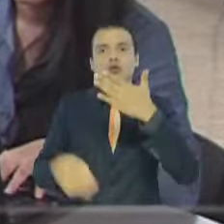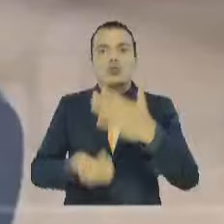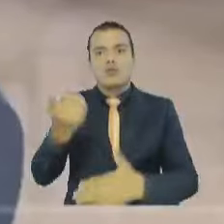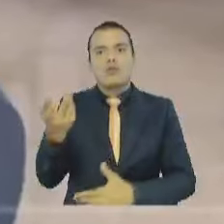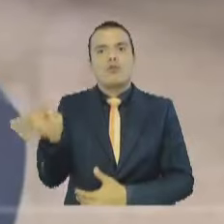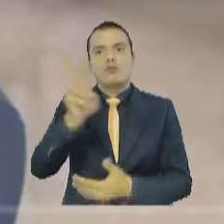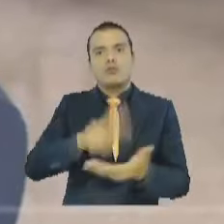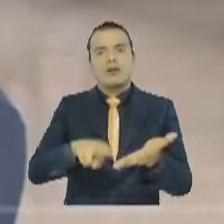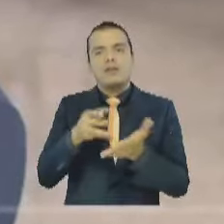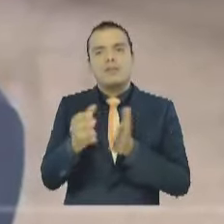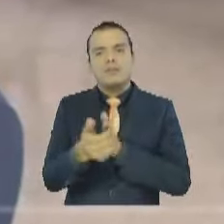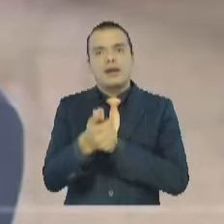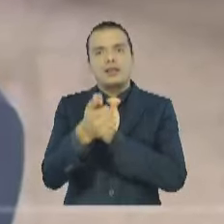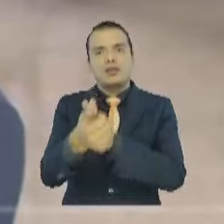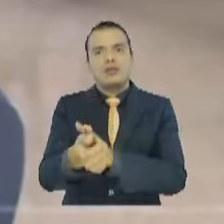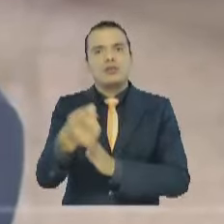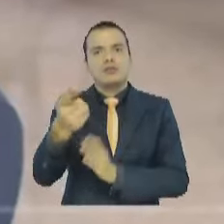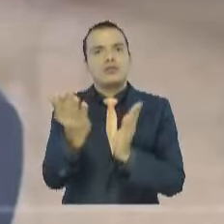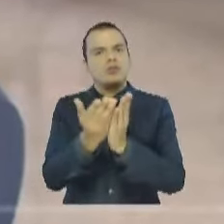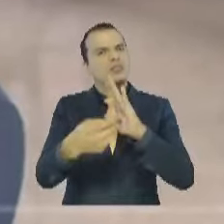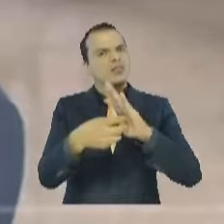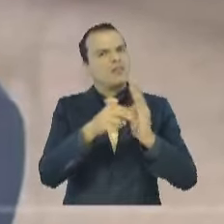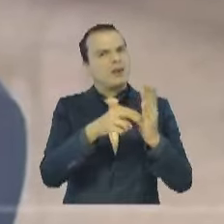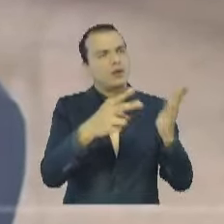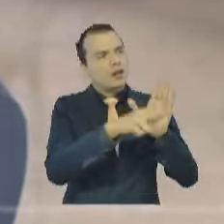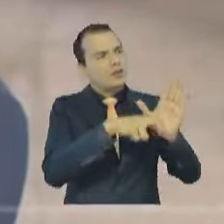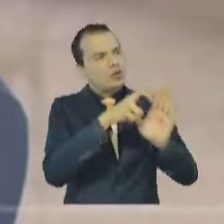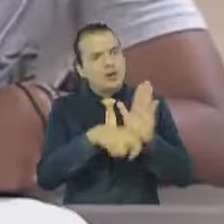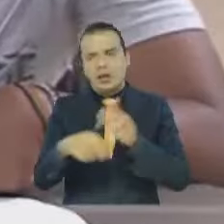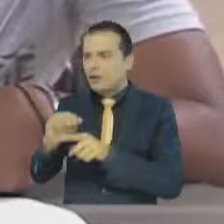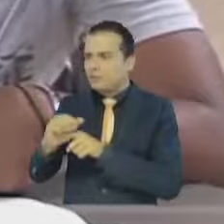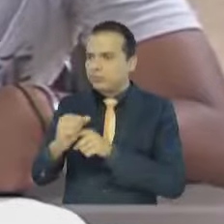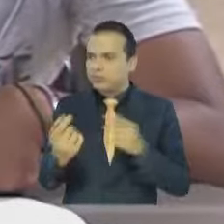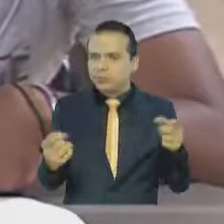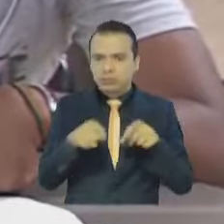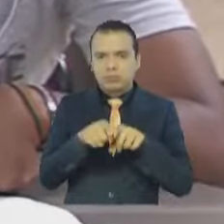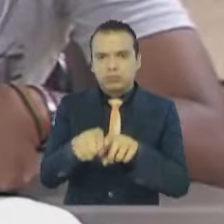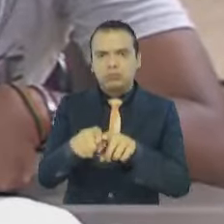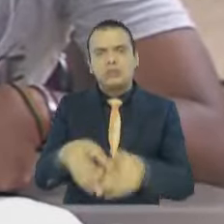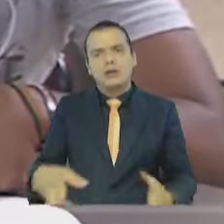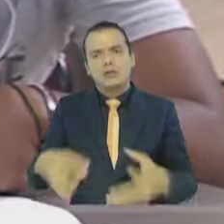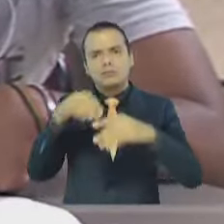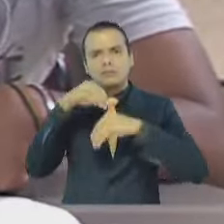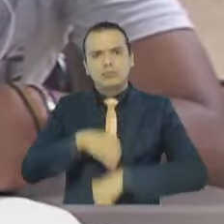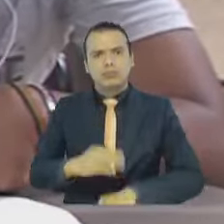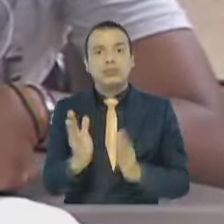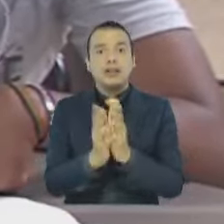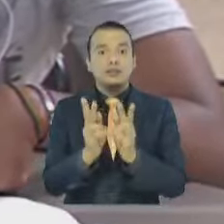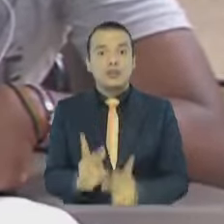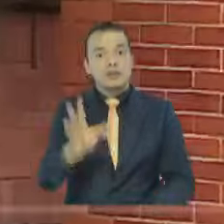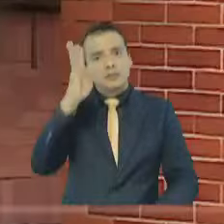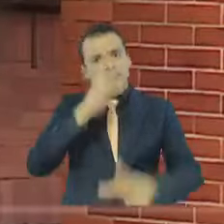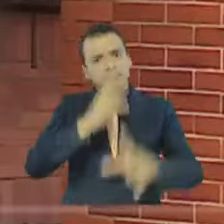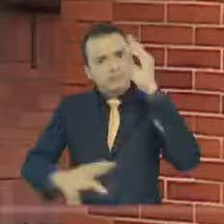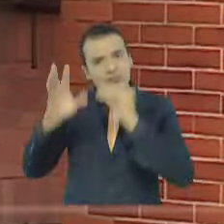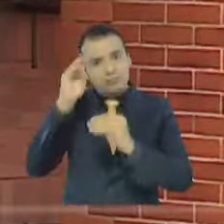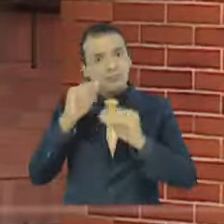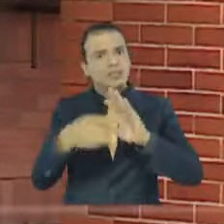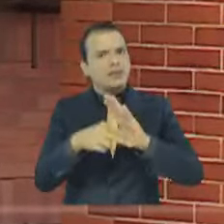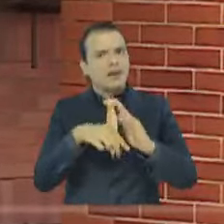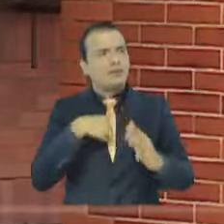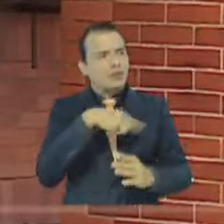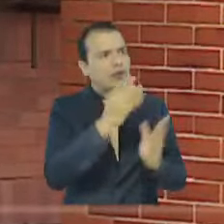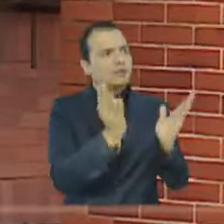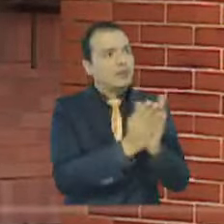la práctica permitiendo a los estudiantes adquirir conocimientos académicos y experiencias en diferentes empresas durante su formación el modelo